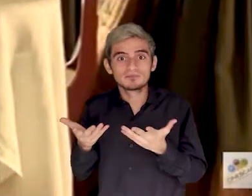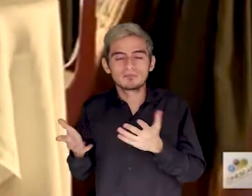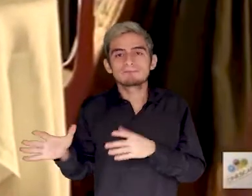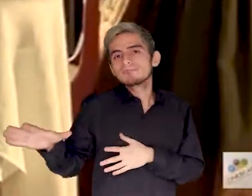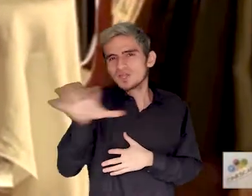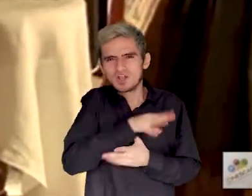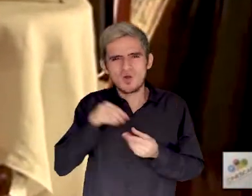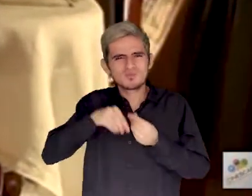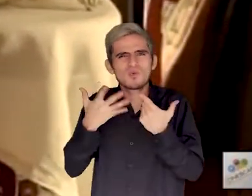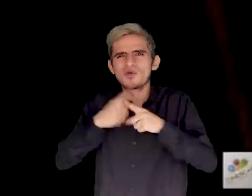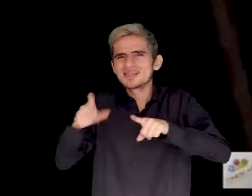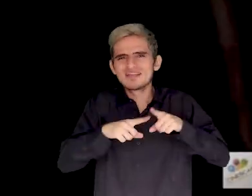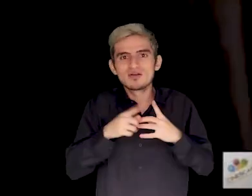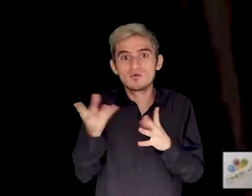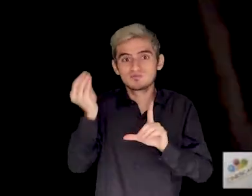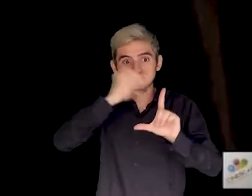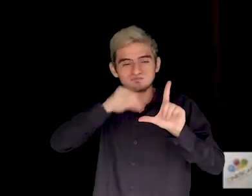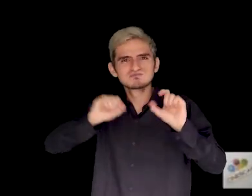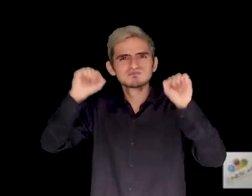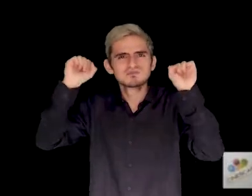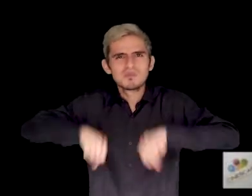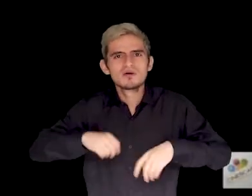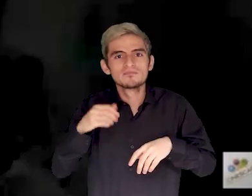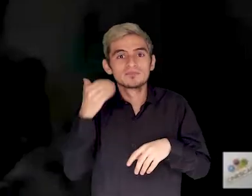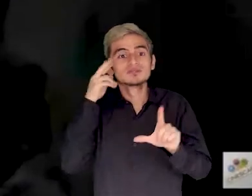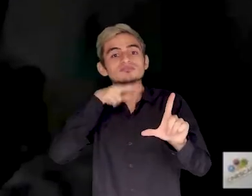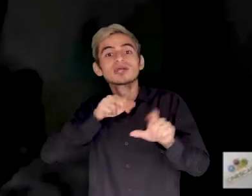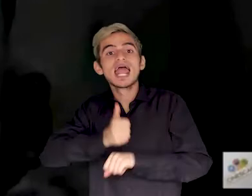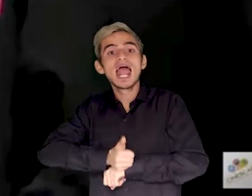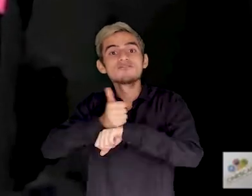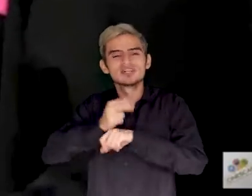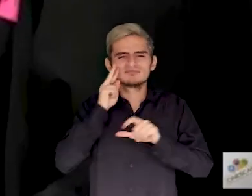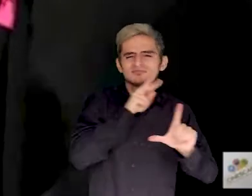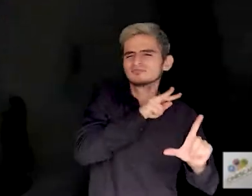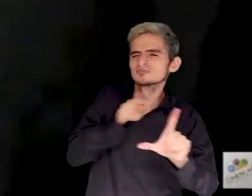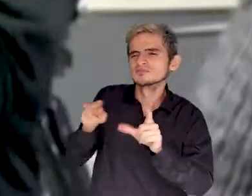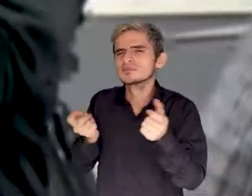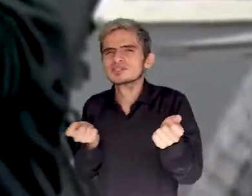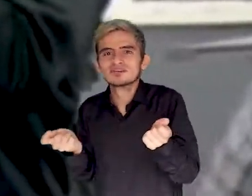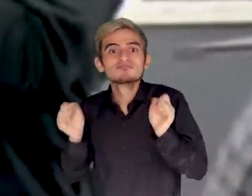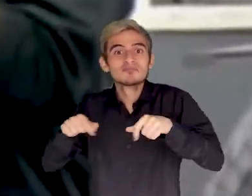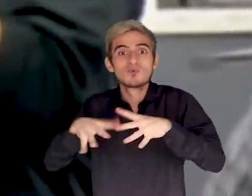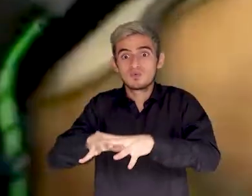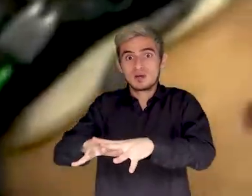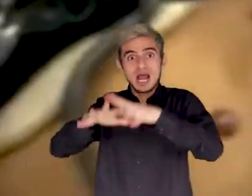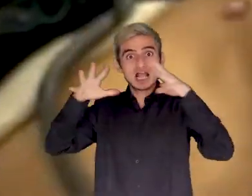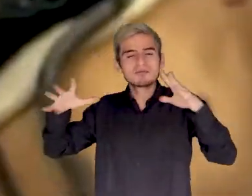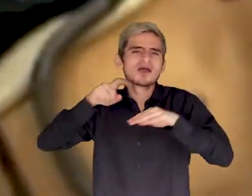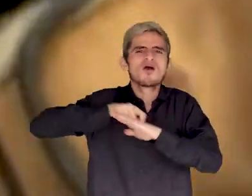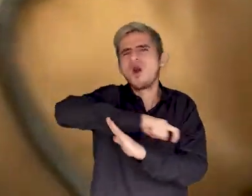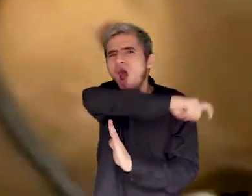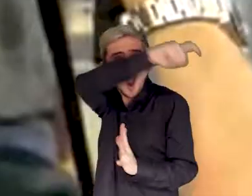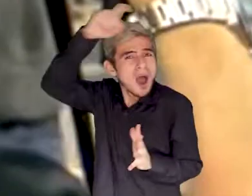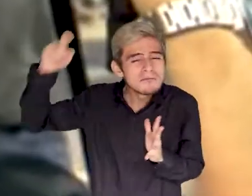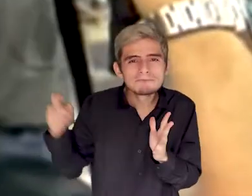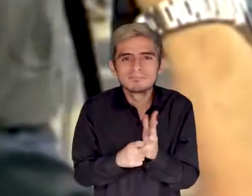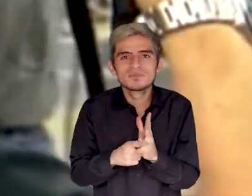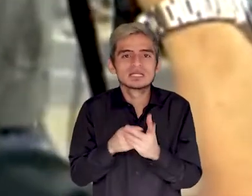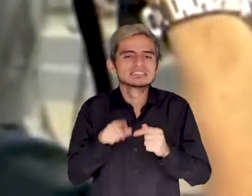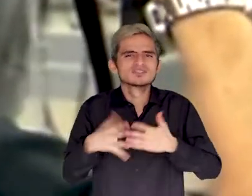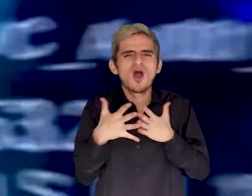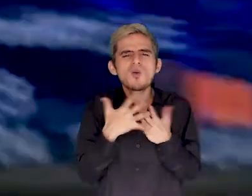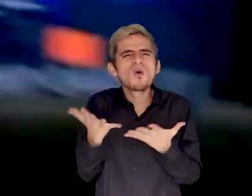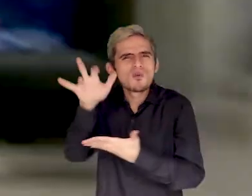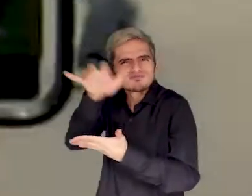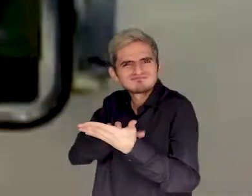de cada escena y todas las funciones necesarias para llevar a buen término el rodaje. Los directores de cine crean una visión general a través